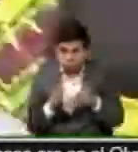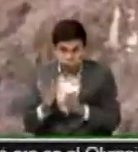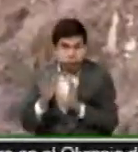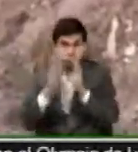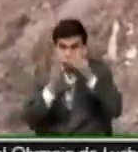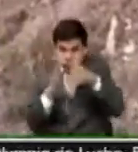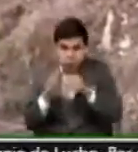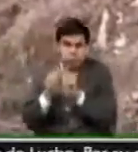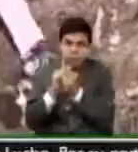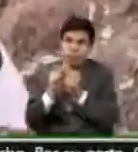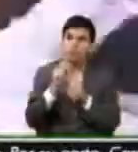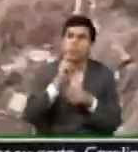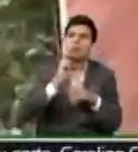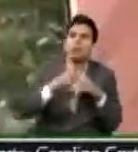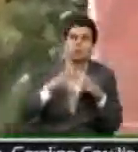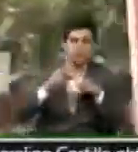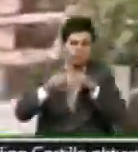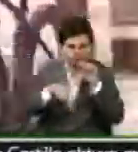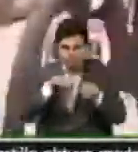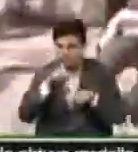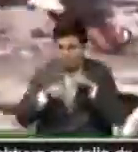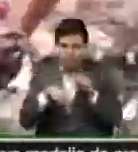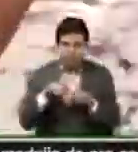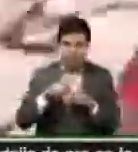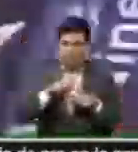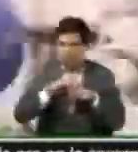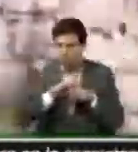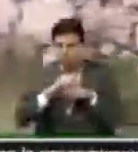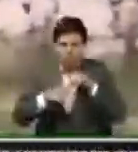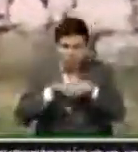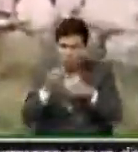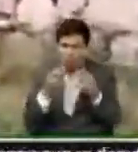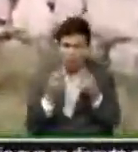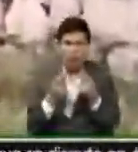deporte los pedalistas disfrutaron de un día de velocidad y mucha adrenalina